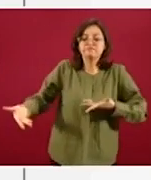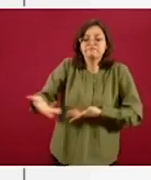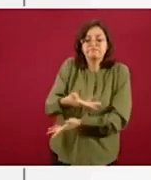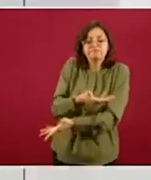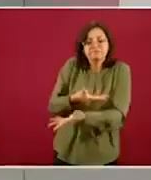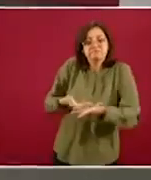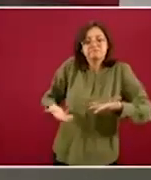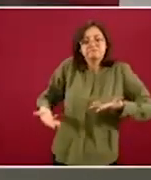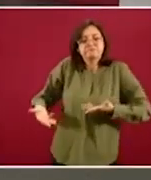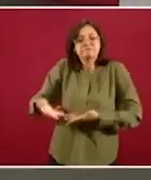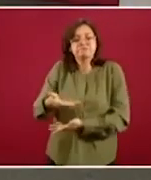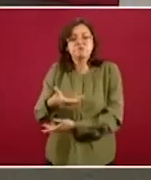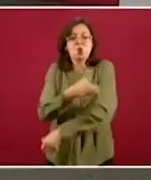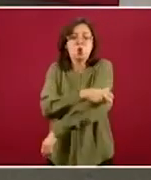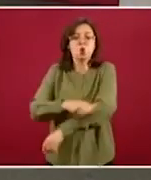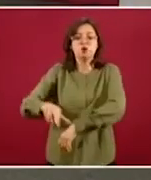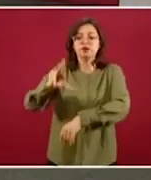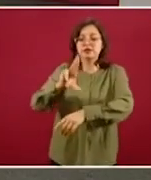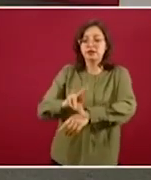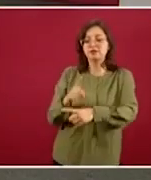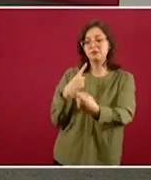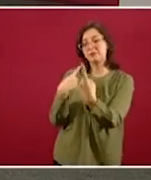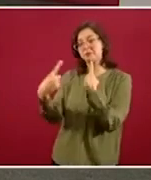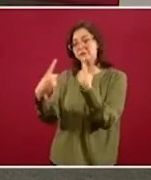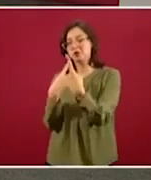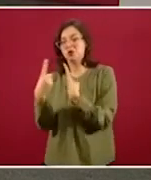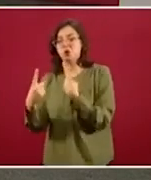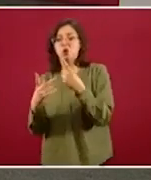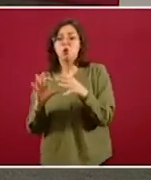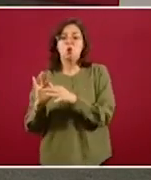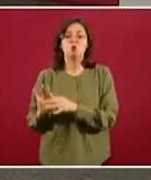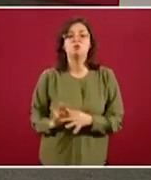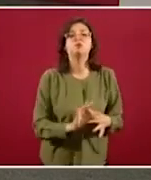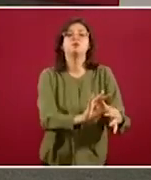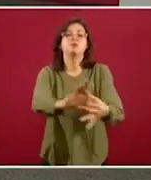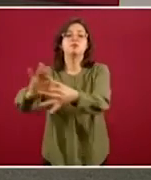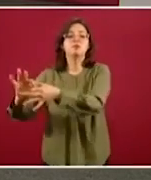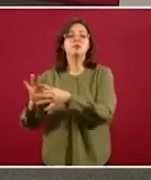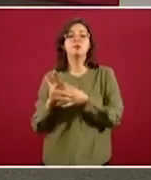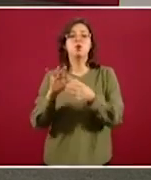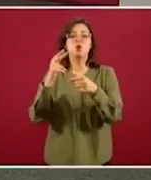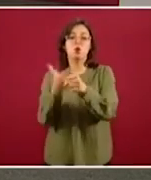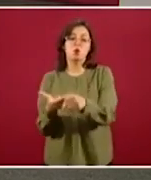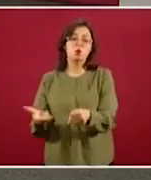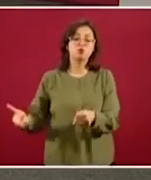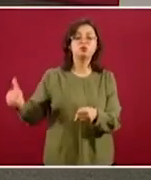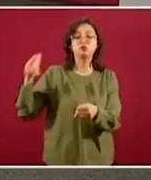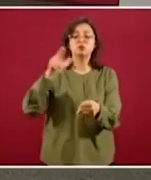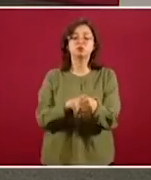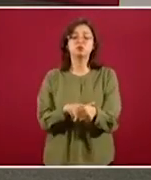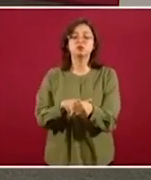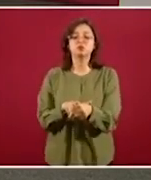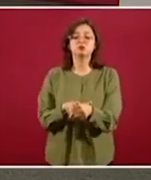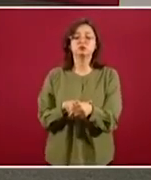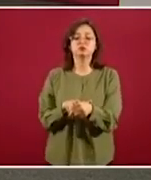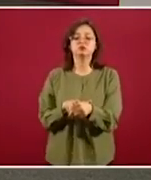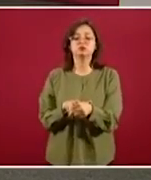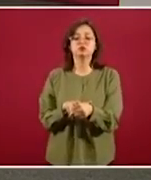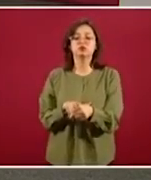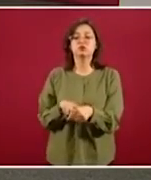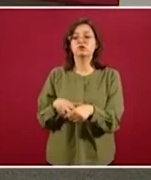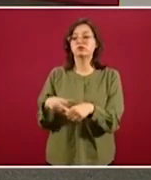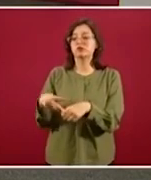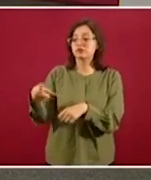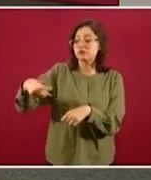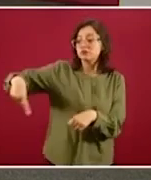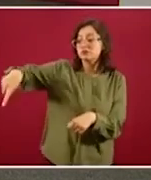interactuar coordinadamente entre todos y mantener los hospitales que van a ver